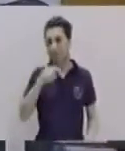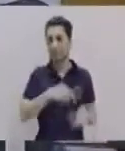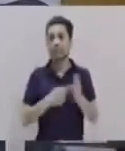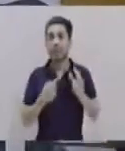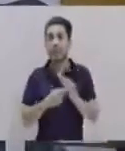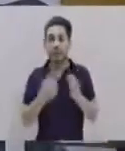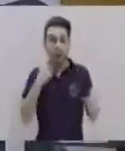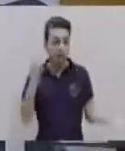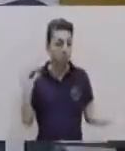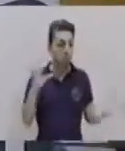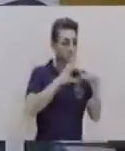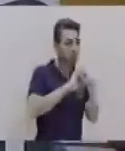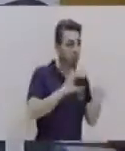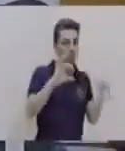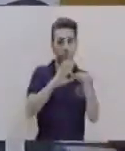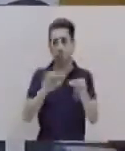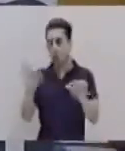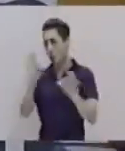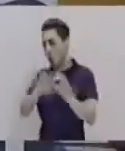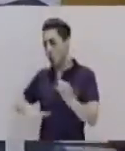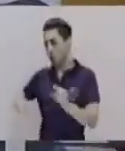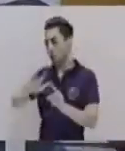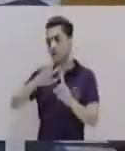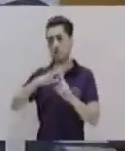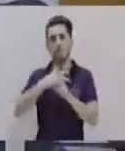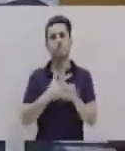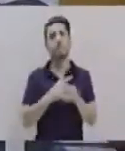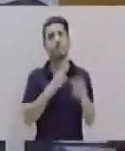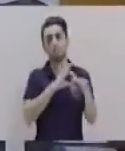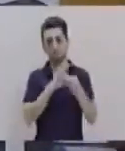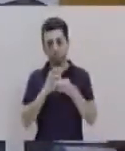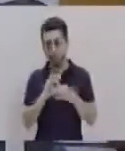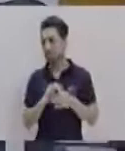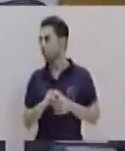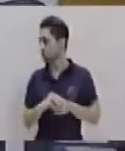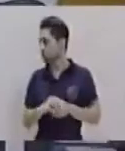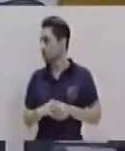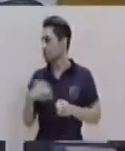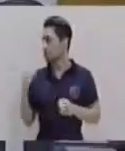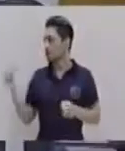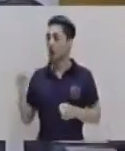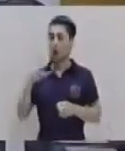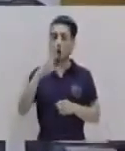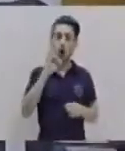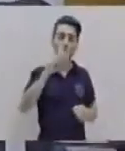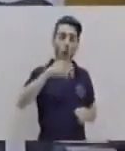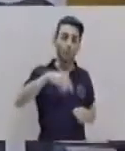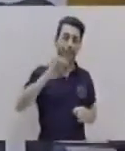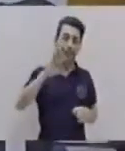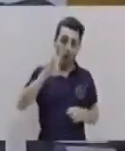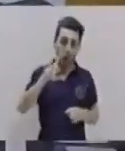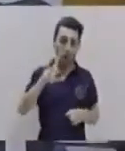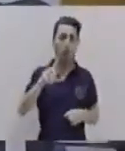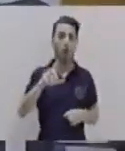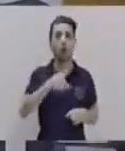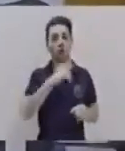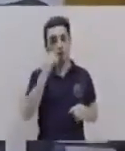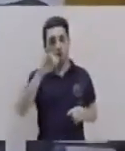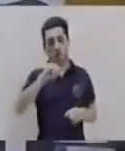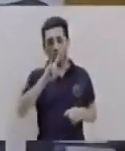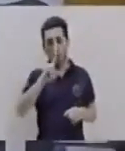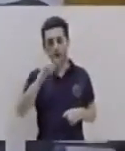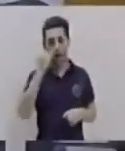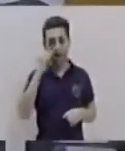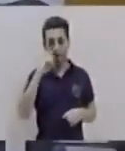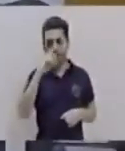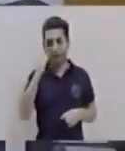con textos escritos previamente. La historia de Romeo y Julieta no es una historia original. Es una historia que a lo largo del tiempo se había